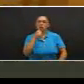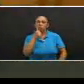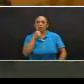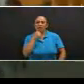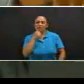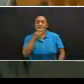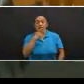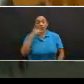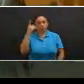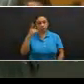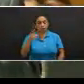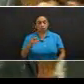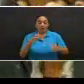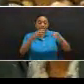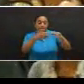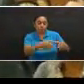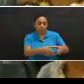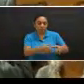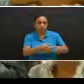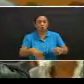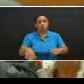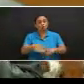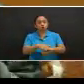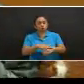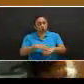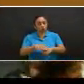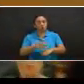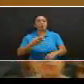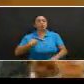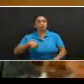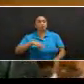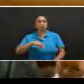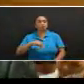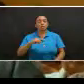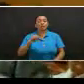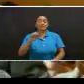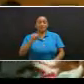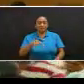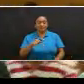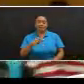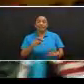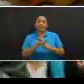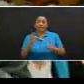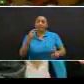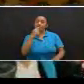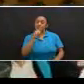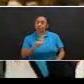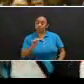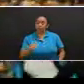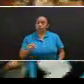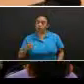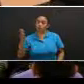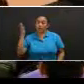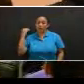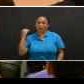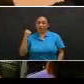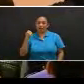que Dios ha puesto sobre nosotros. Pero si desde niños éramos rebeldes con nuestros